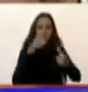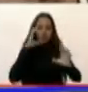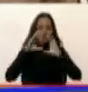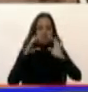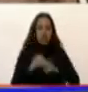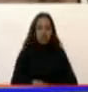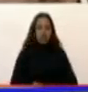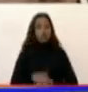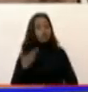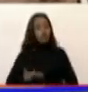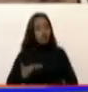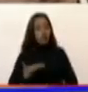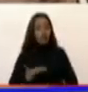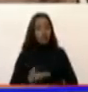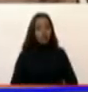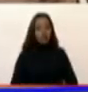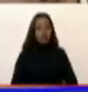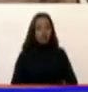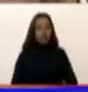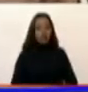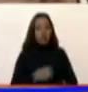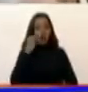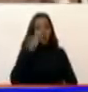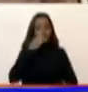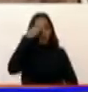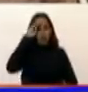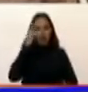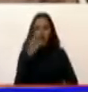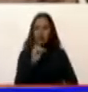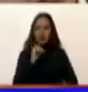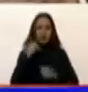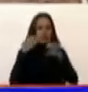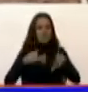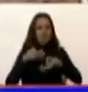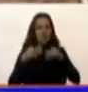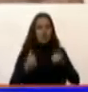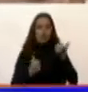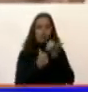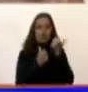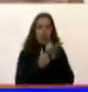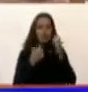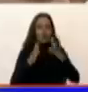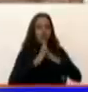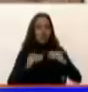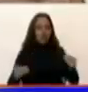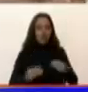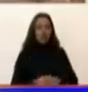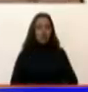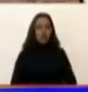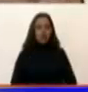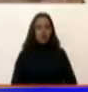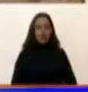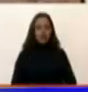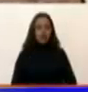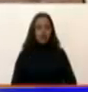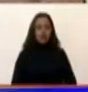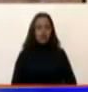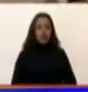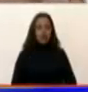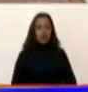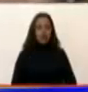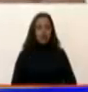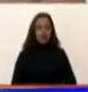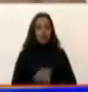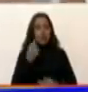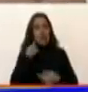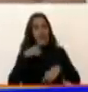desafío. Cuba estará siempre apoyando todas estas causas militantemente. Y aunque